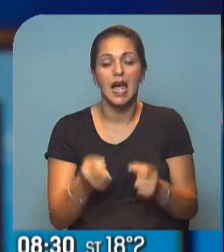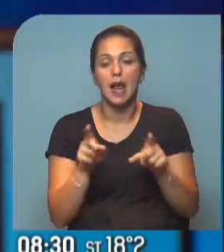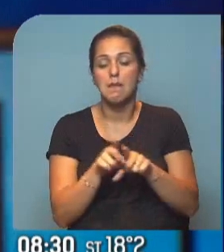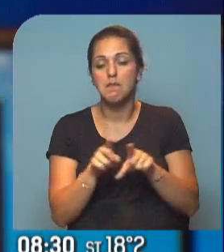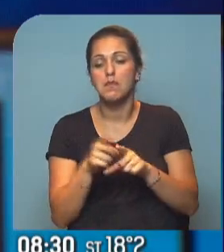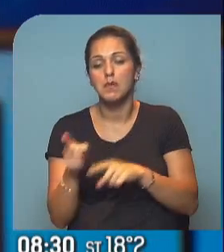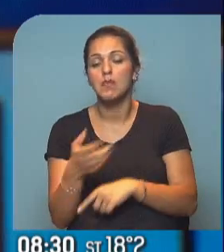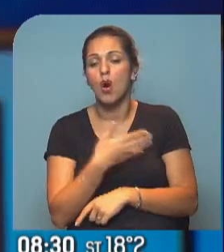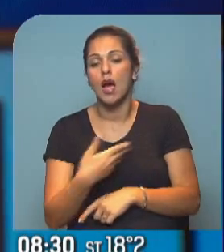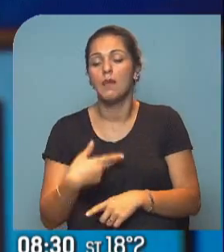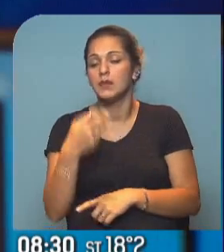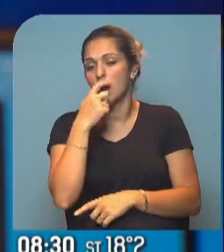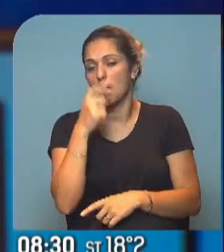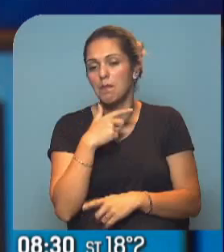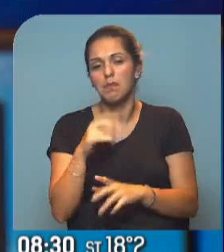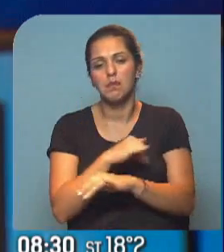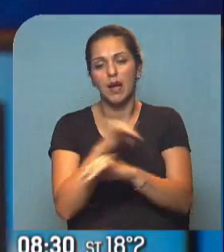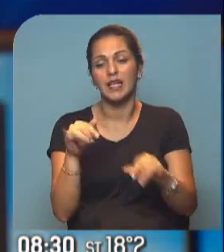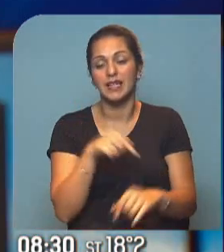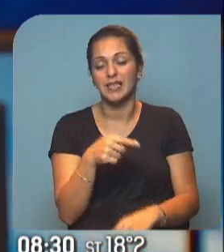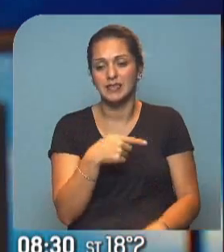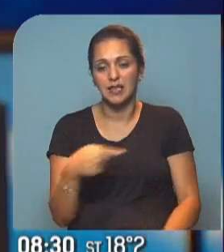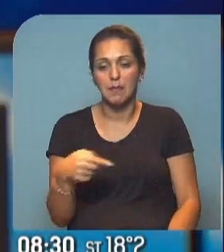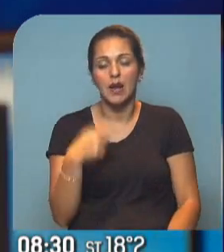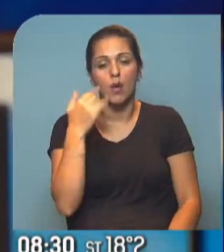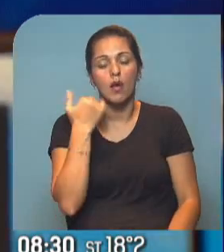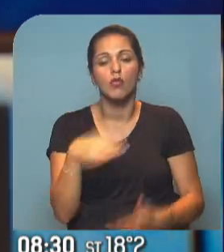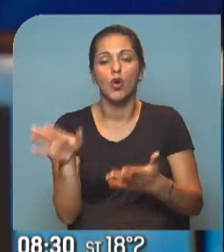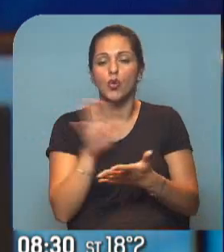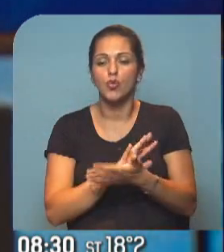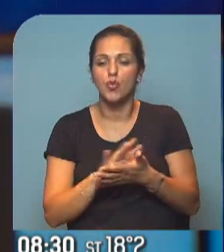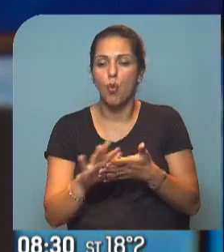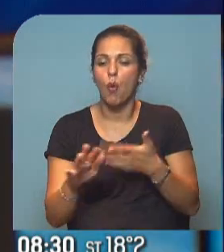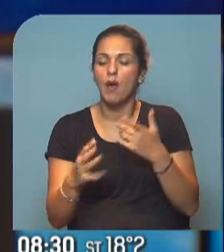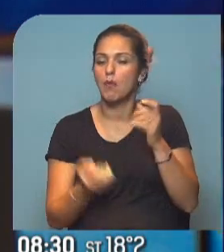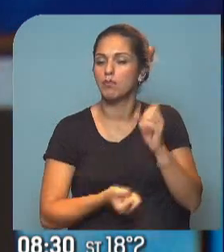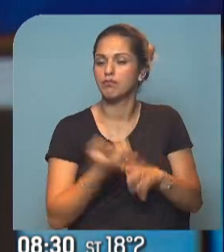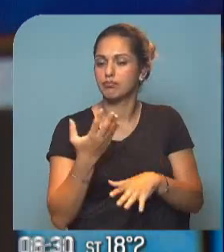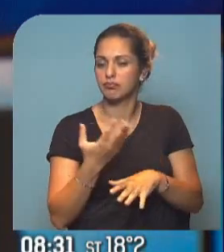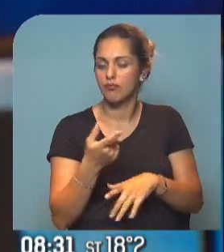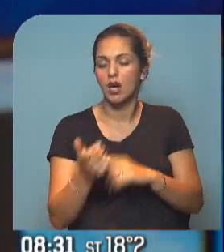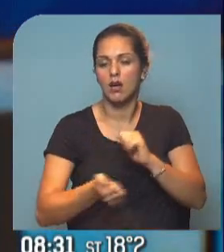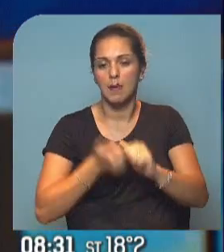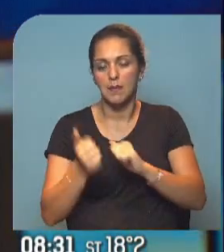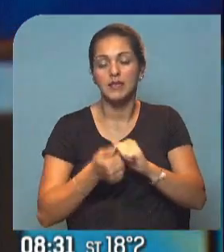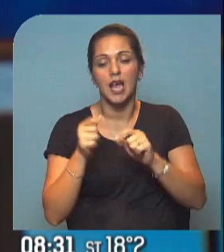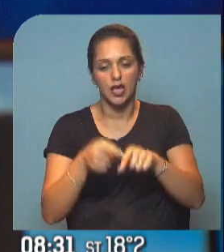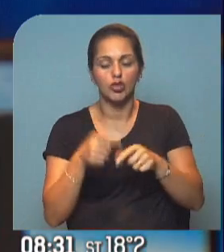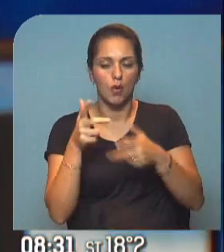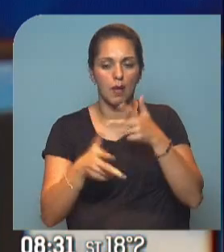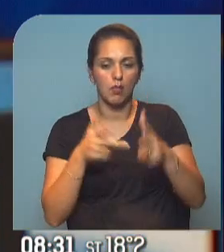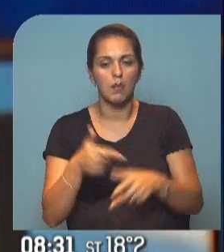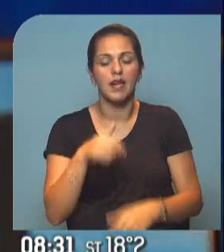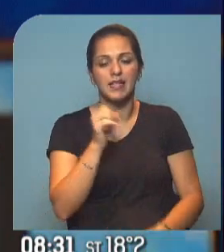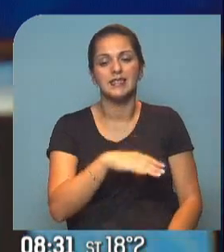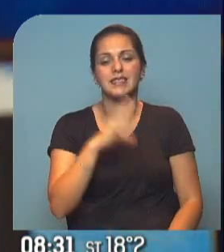anuncios del presidente mauricio macri esta semana cuando dejaba inaugurada una nueva edición de expoagro de esto esto vamos a estar hablando con